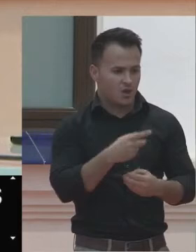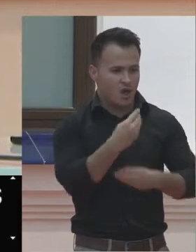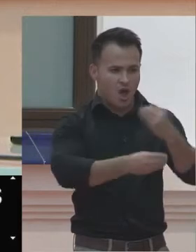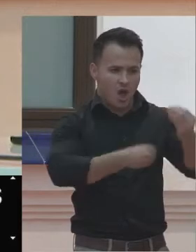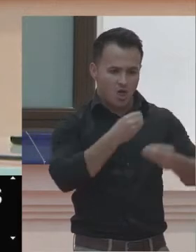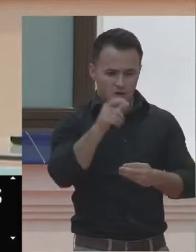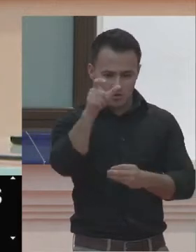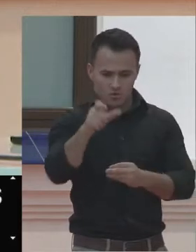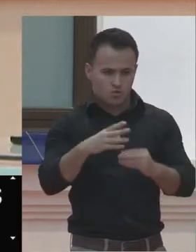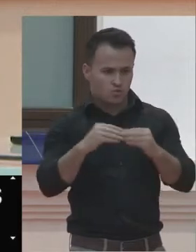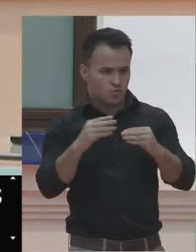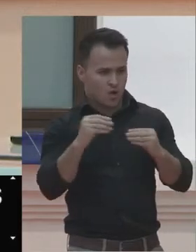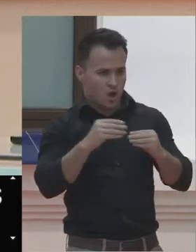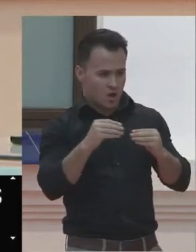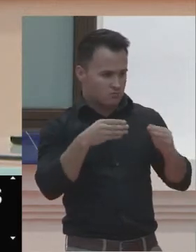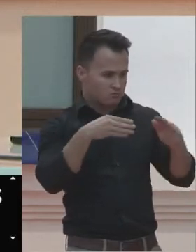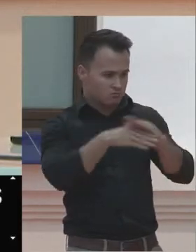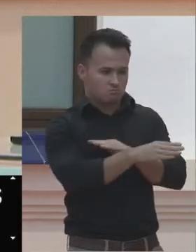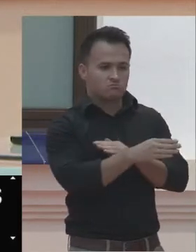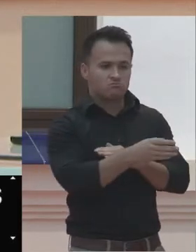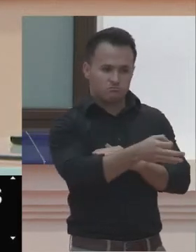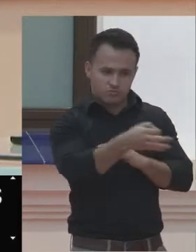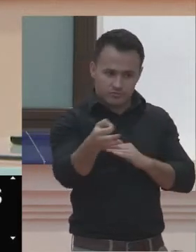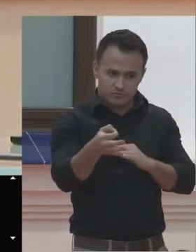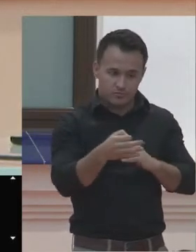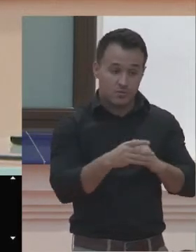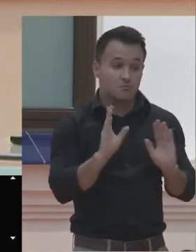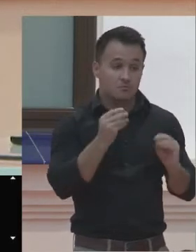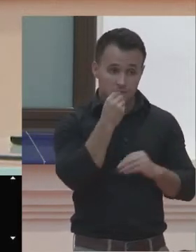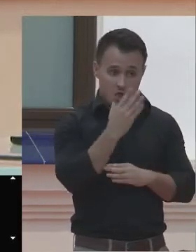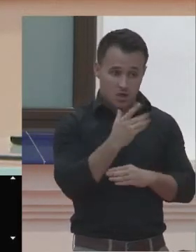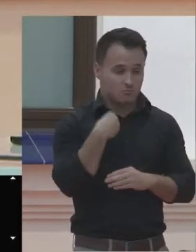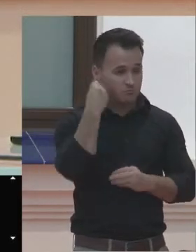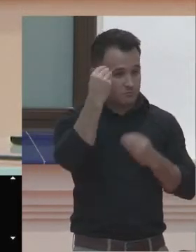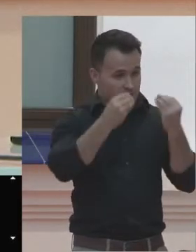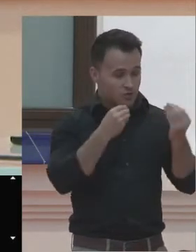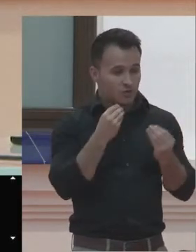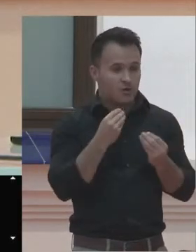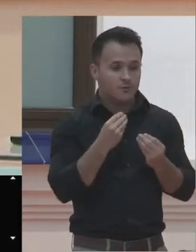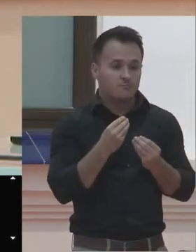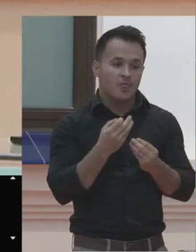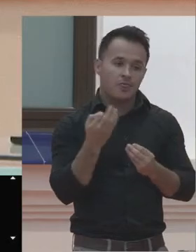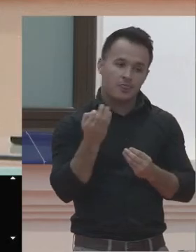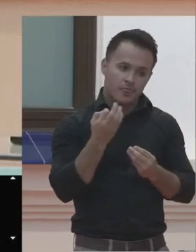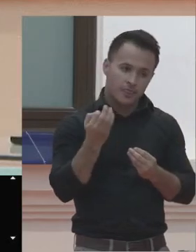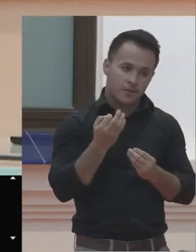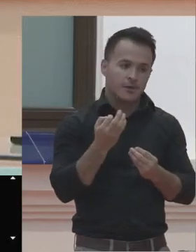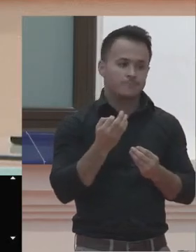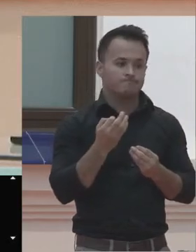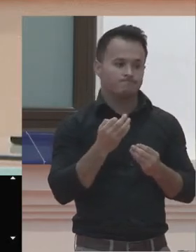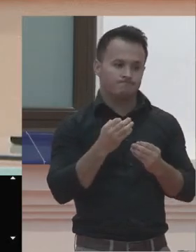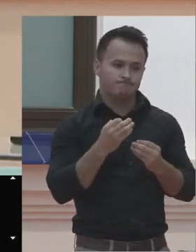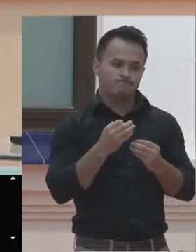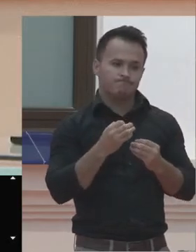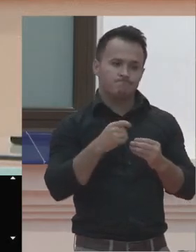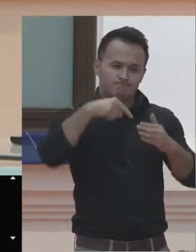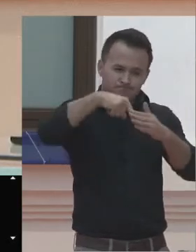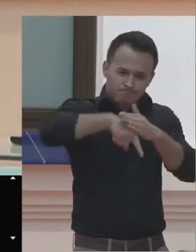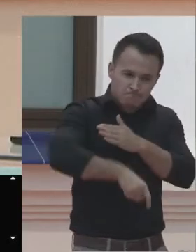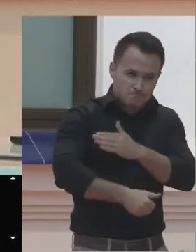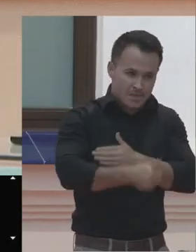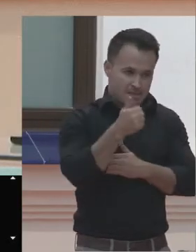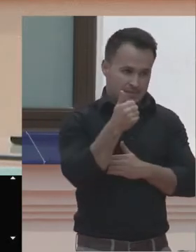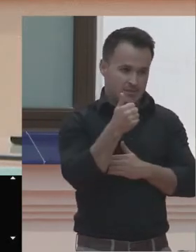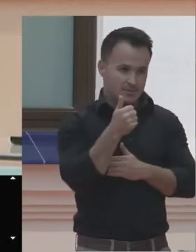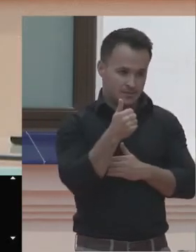del usuario que sea, en el campo que sea. Ahora bien, creo que hay que darle una vuelta de tuerca y